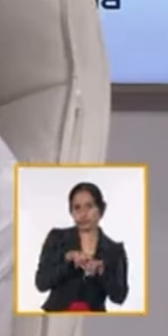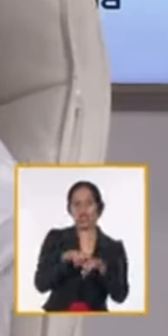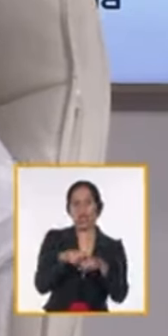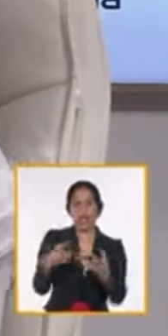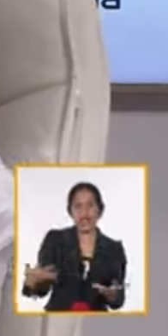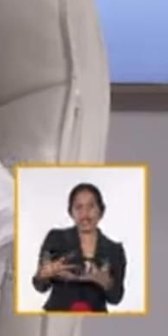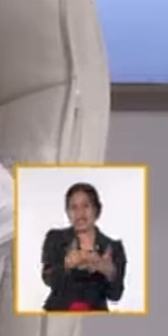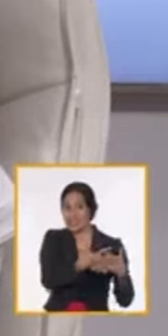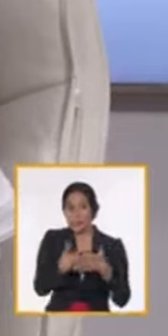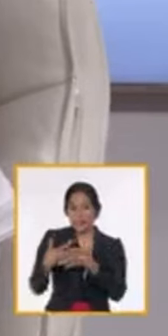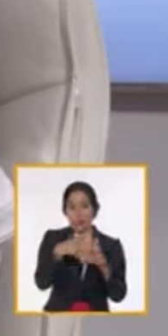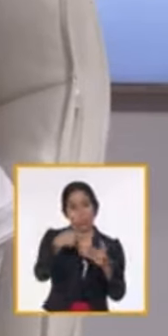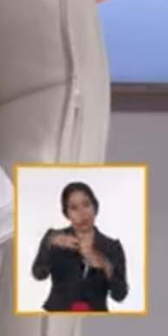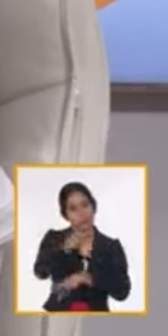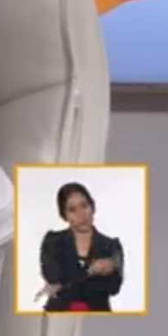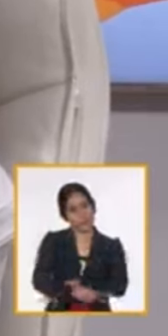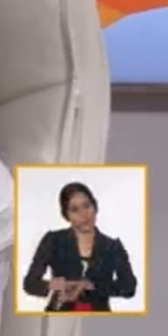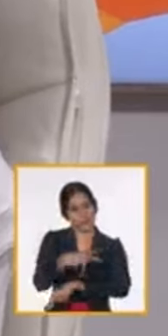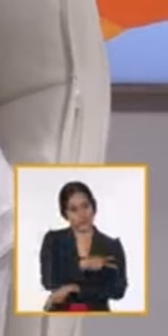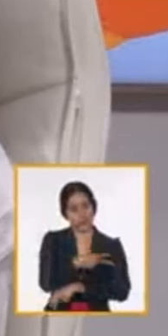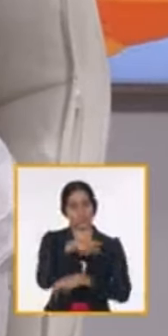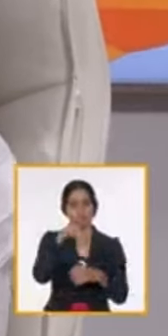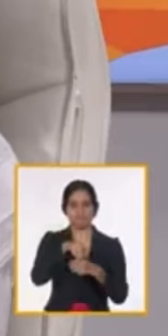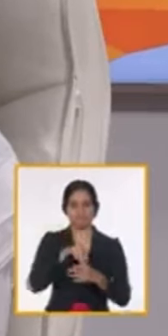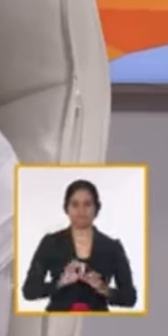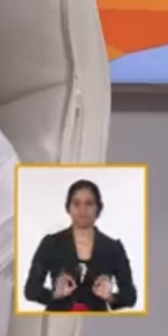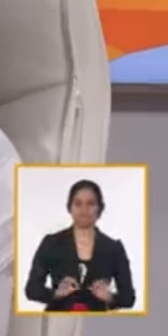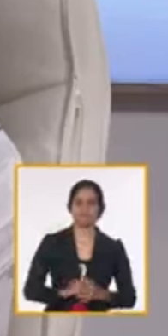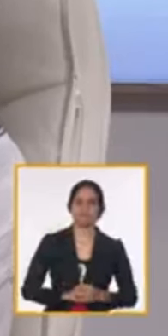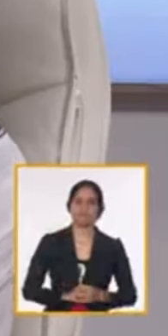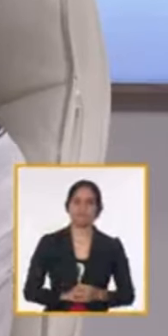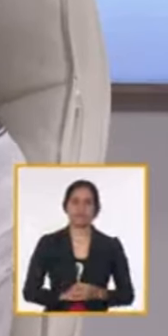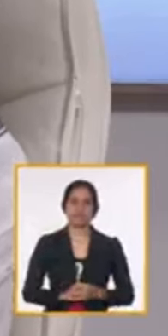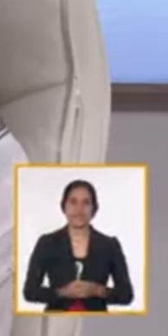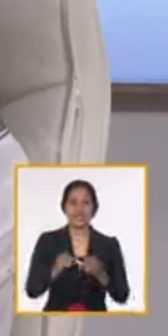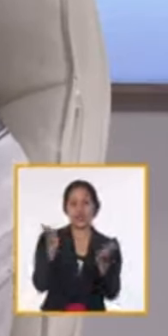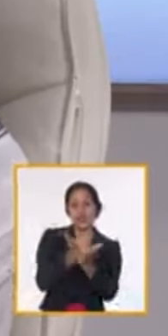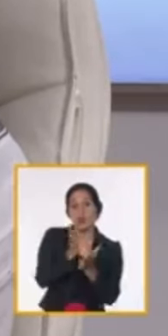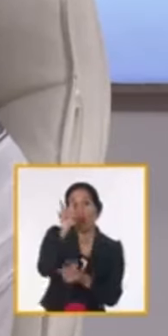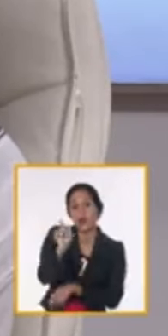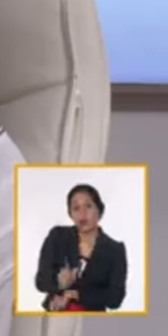Norte y otros países occidentales. Los estudiantes están mostrando